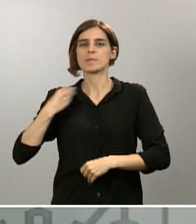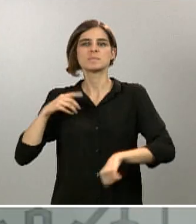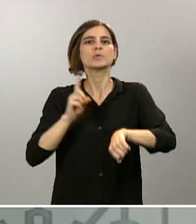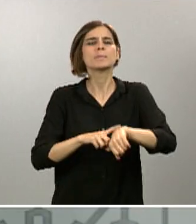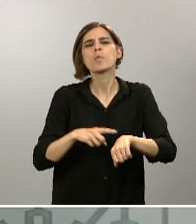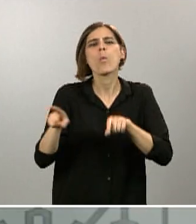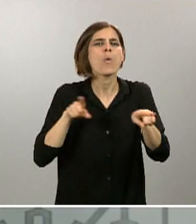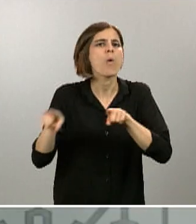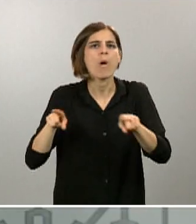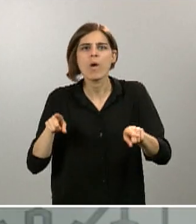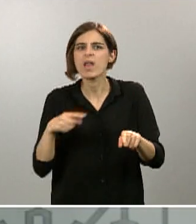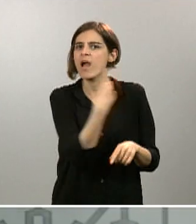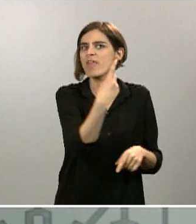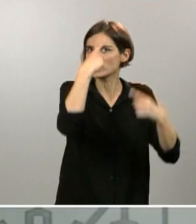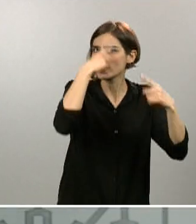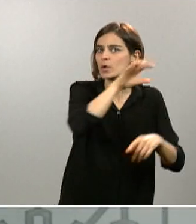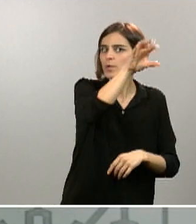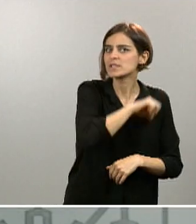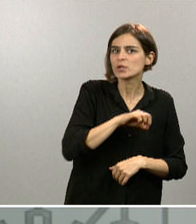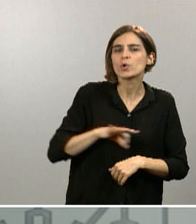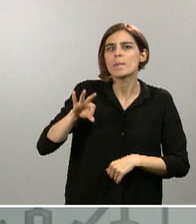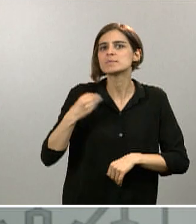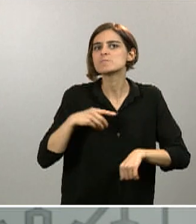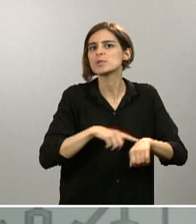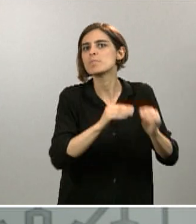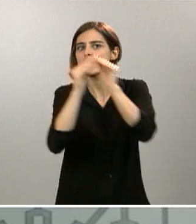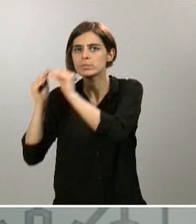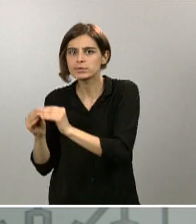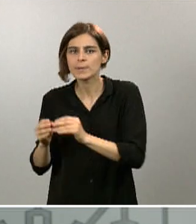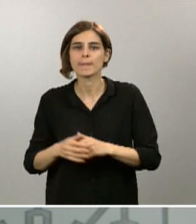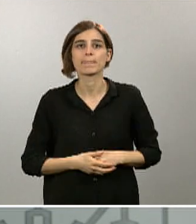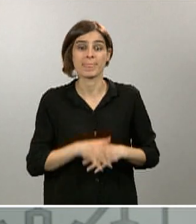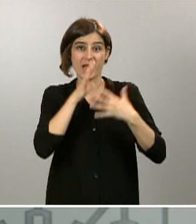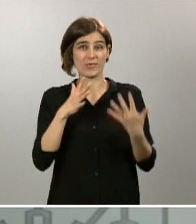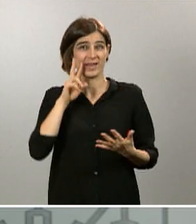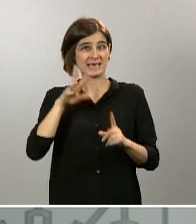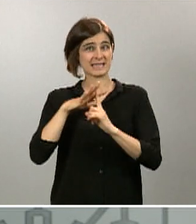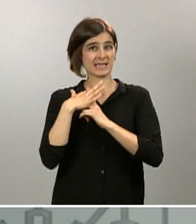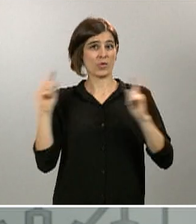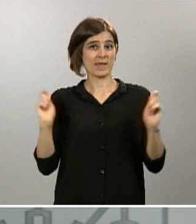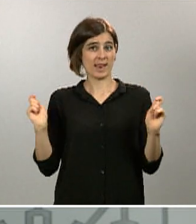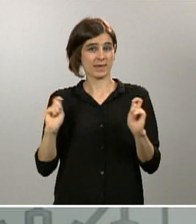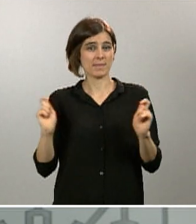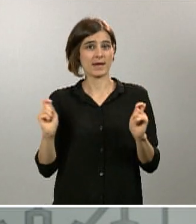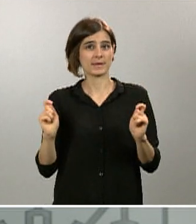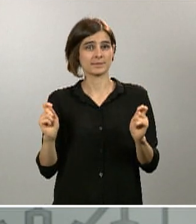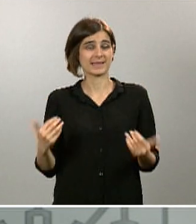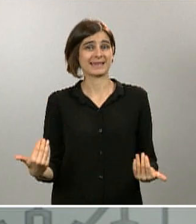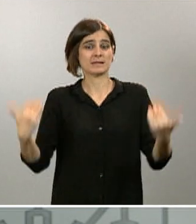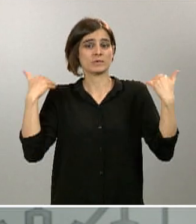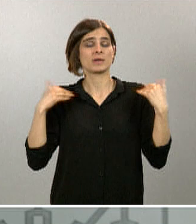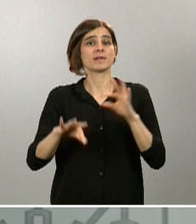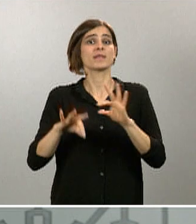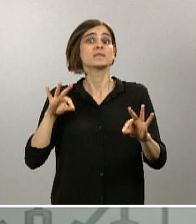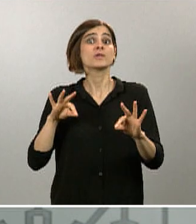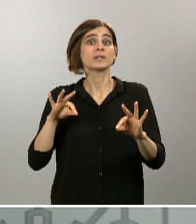Bueno, ahora mismo, en estado de decreto de alarma, el responsable de todo este tipo de decisiones es